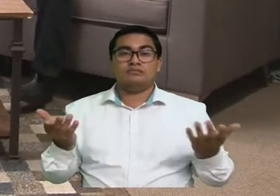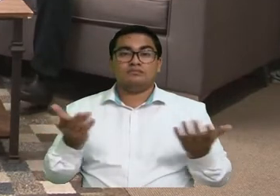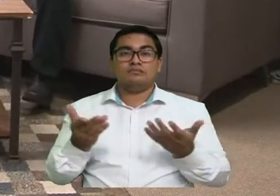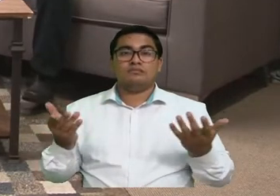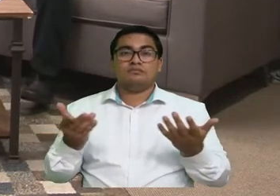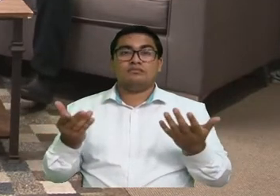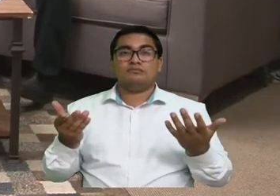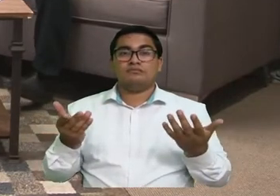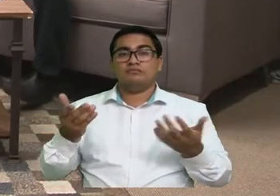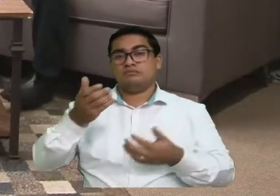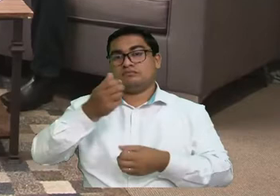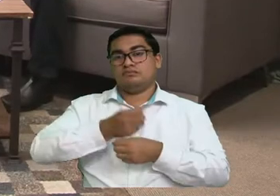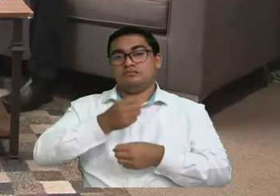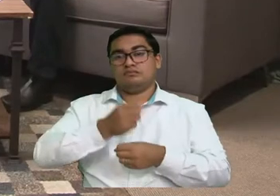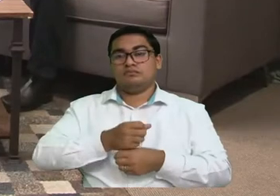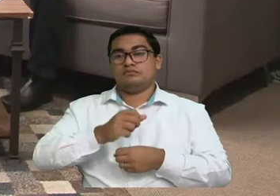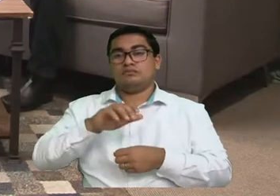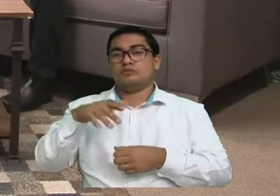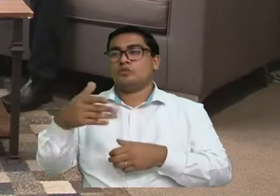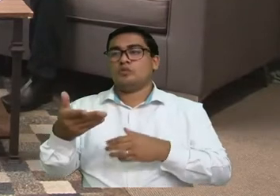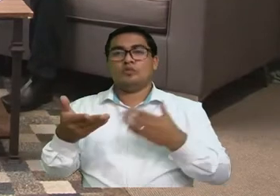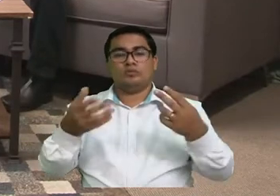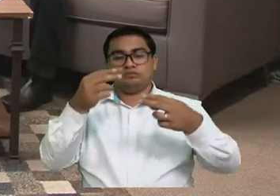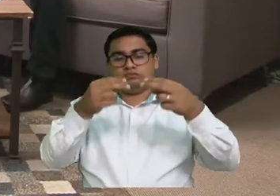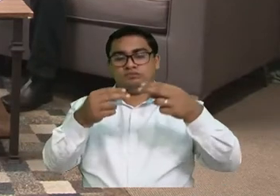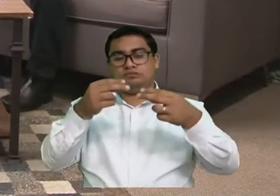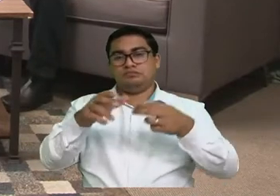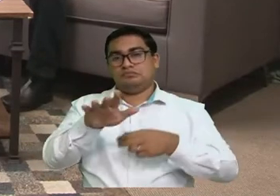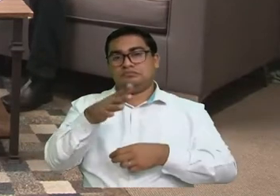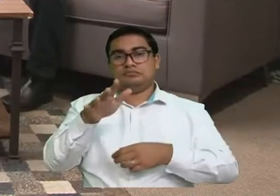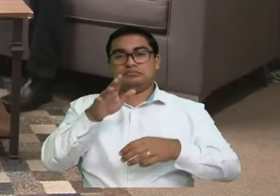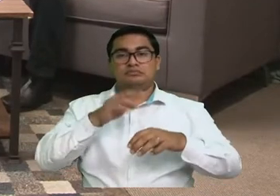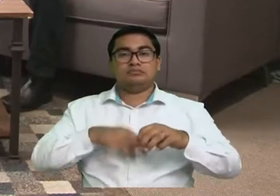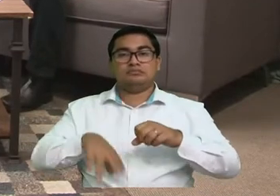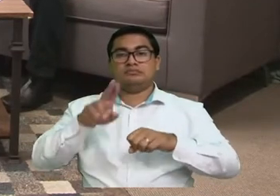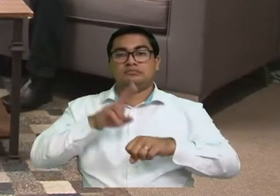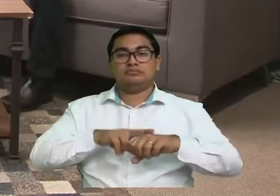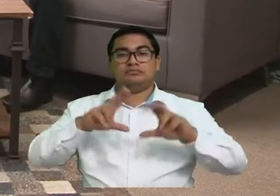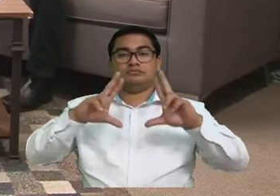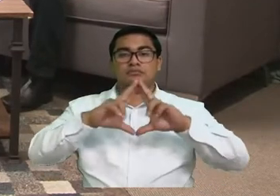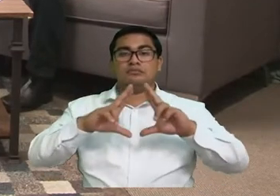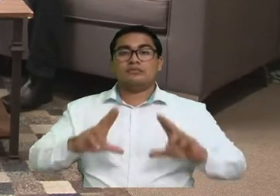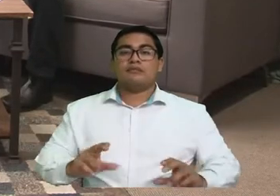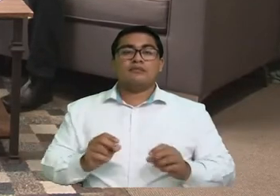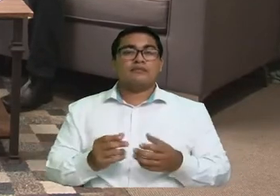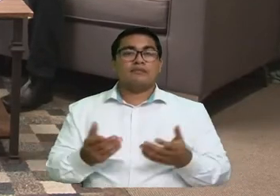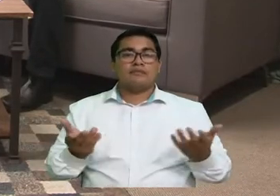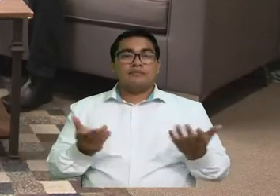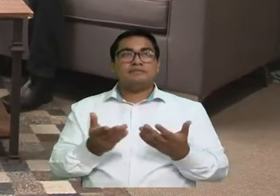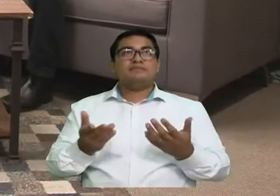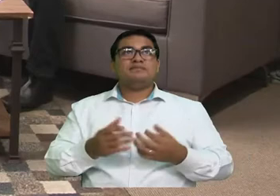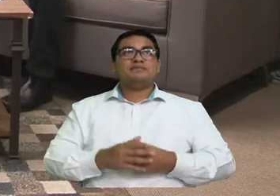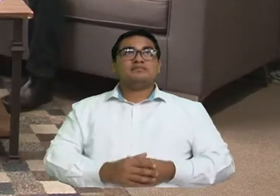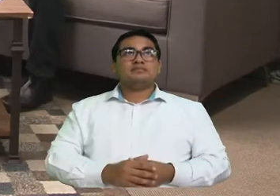esta dinámica y cuáles son las cifras que manejamos más o menos a niveles globales hasta este momento, de forma preliminar,